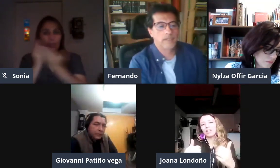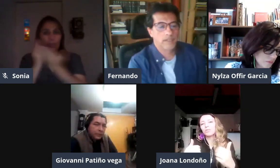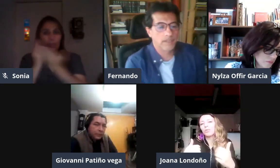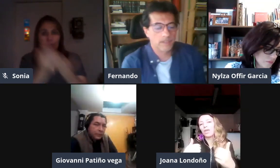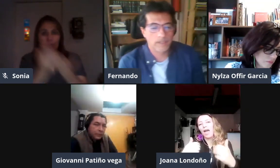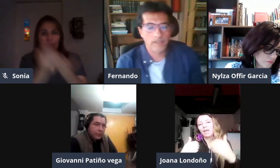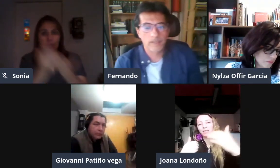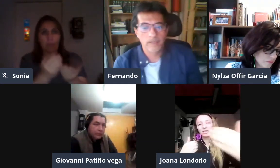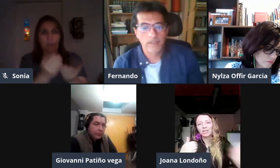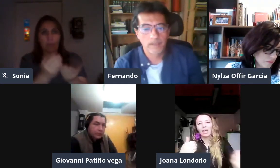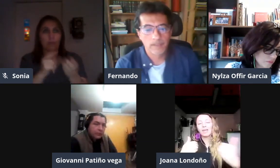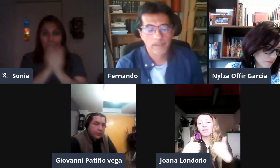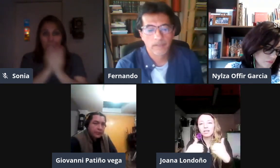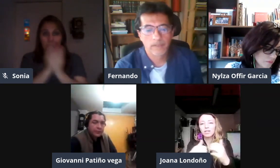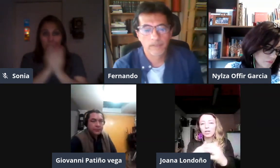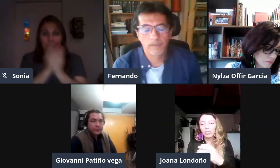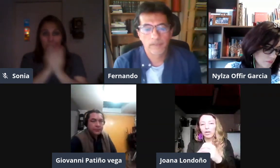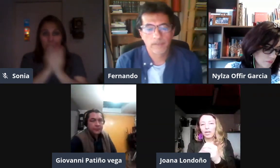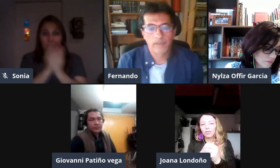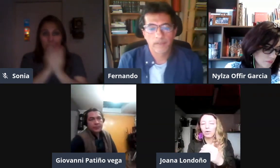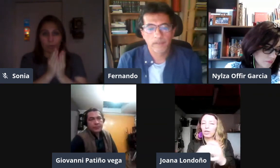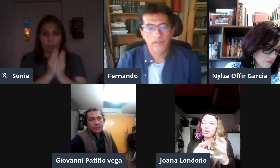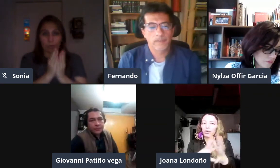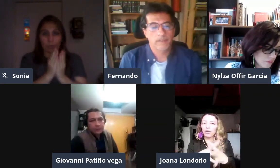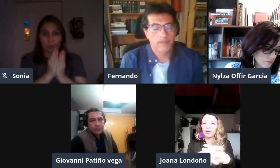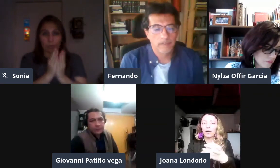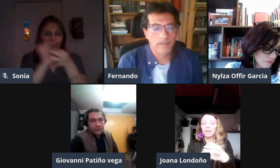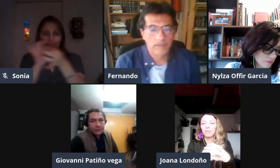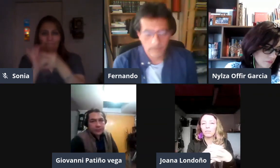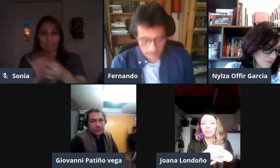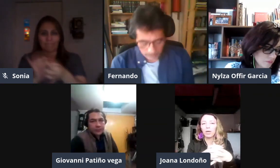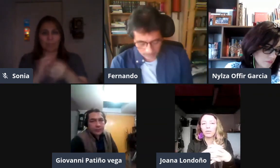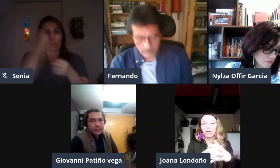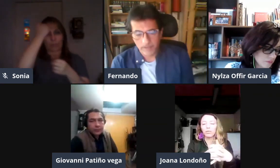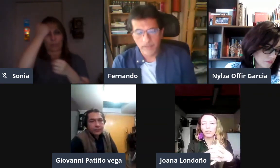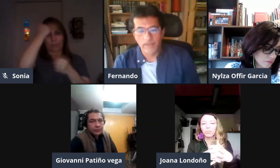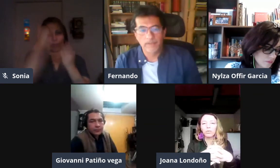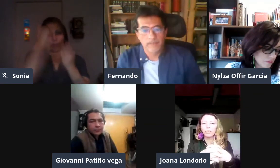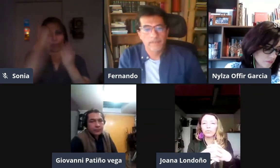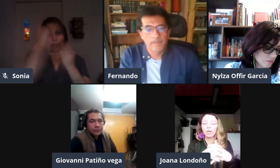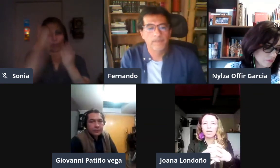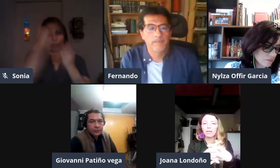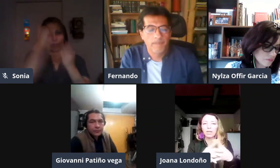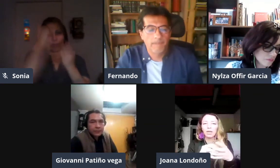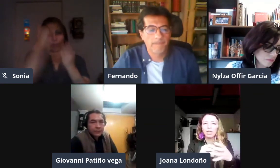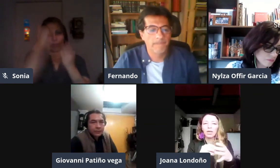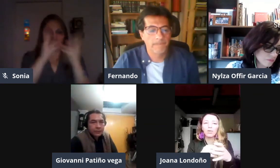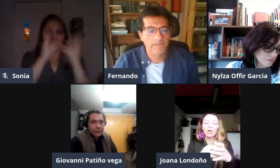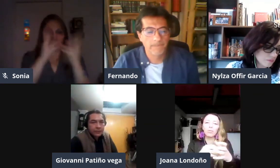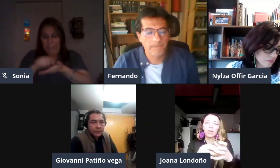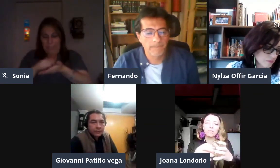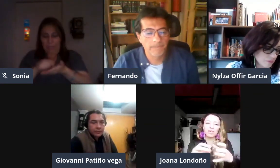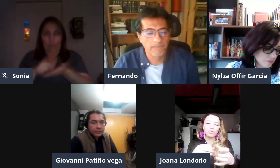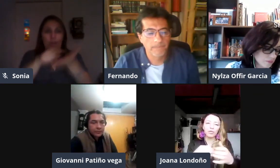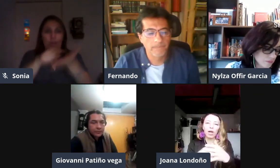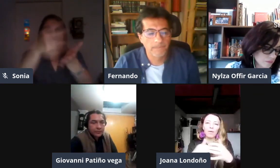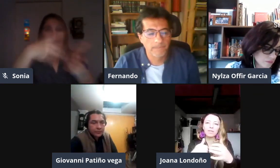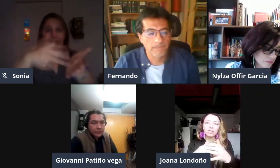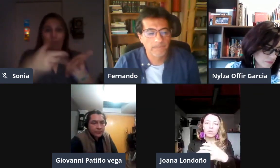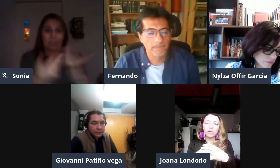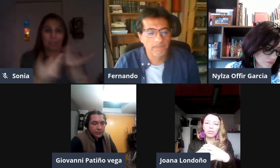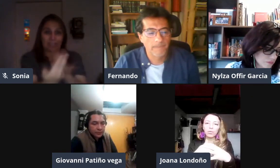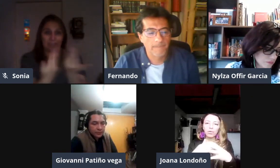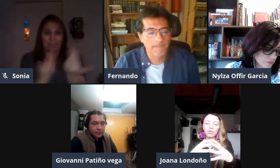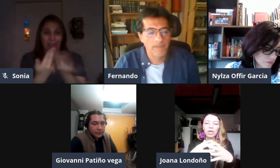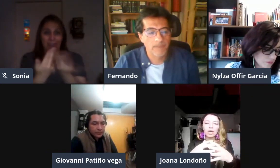maestra estudiantes entre escritor lector y yo creo que ayudan y también pueden contarnos un poco justamente cómo también has probado